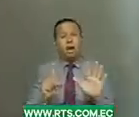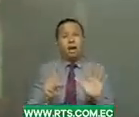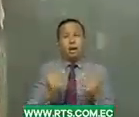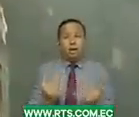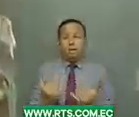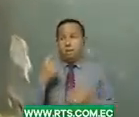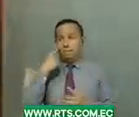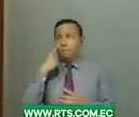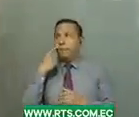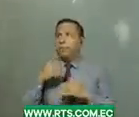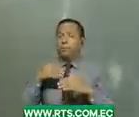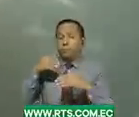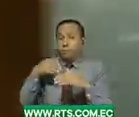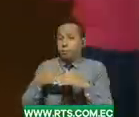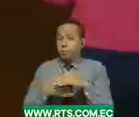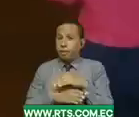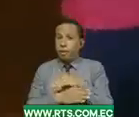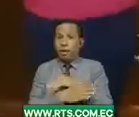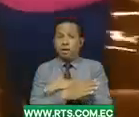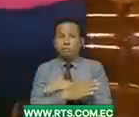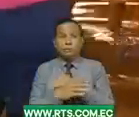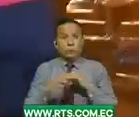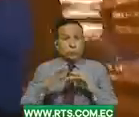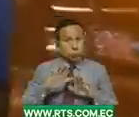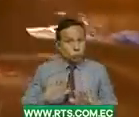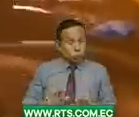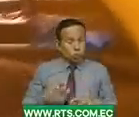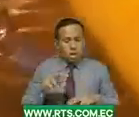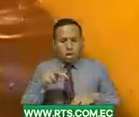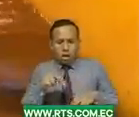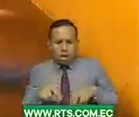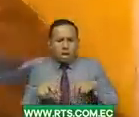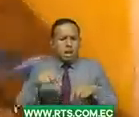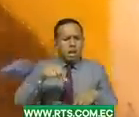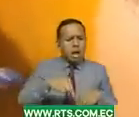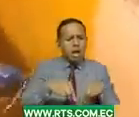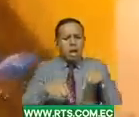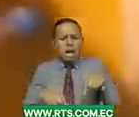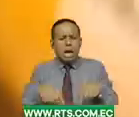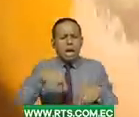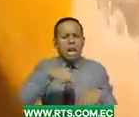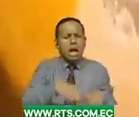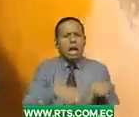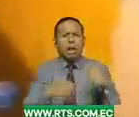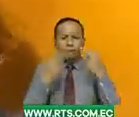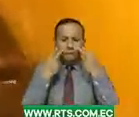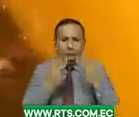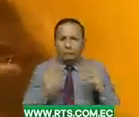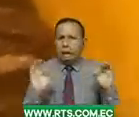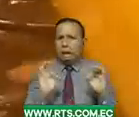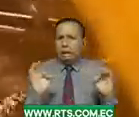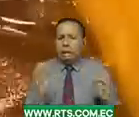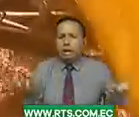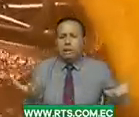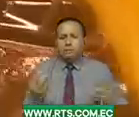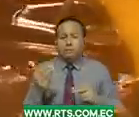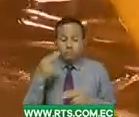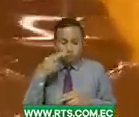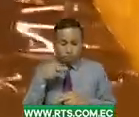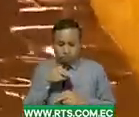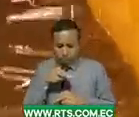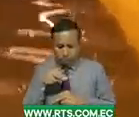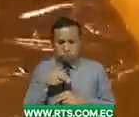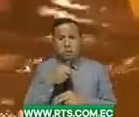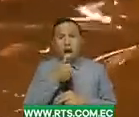hasta una de las viviendas con mucha precaución porque en realidad no vemos, como ustedes pueden apreciar, no vemos mucho